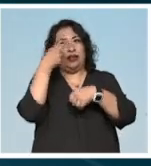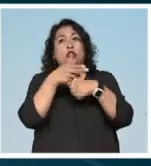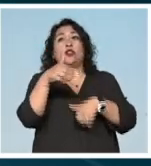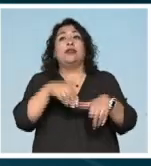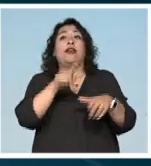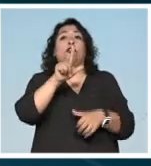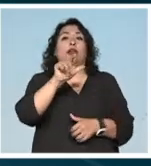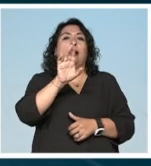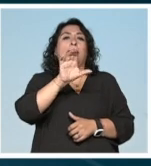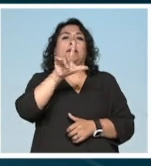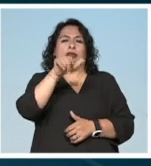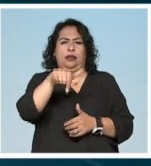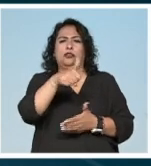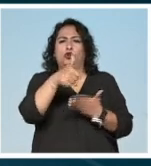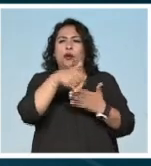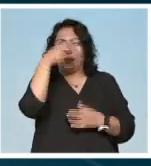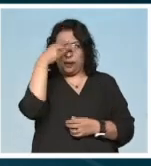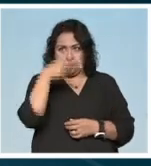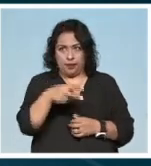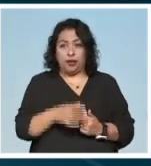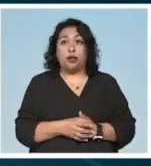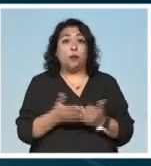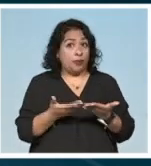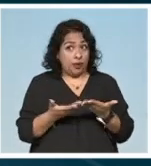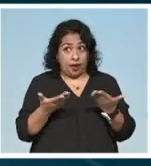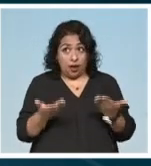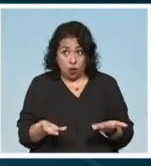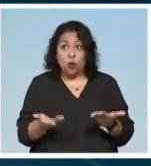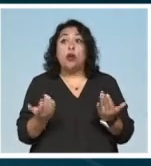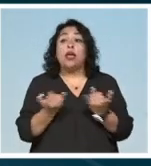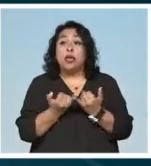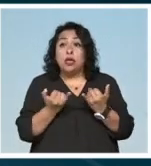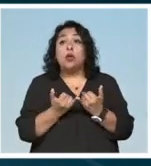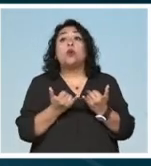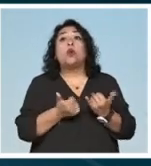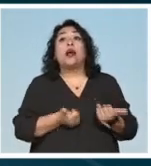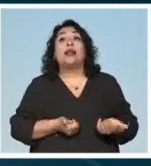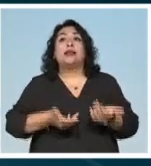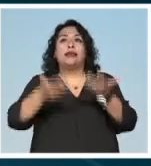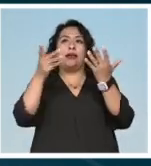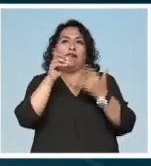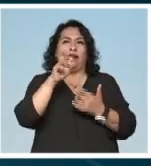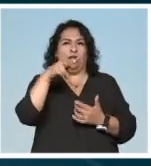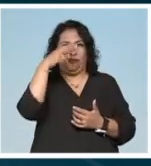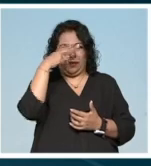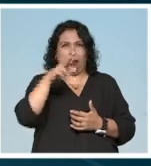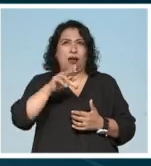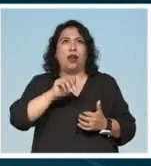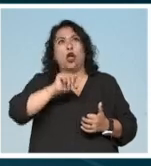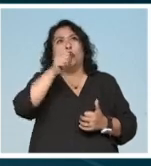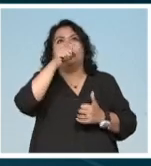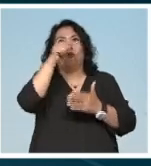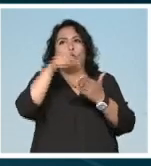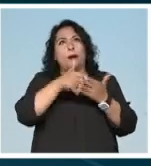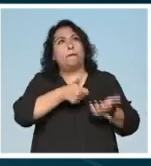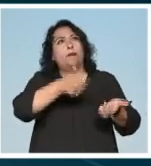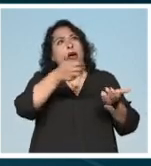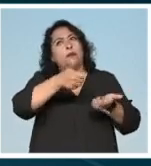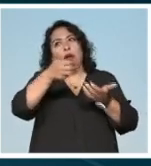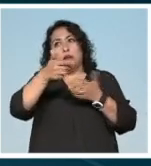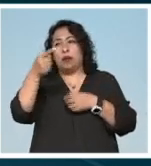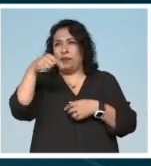La Capilla en la Ciudad de México. Ahora también exporta la dramaturgia mexicana. Cuando monté